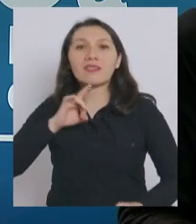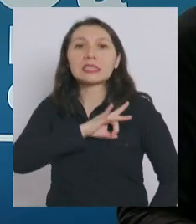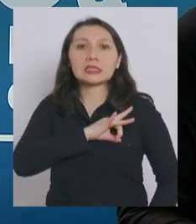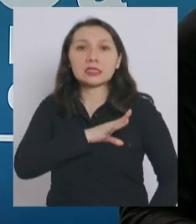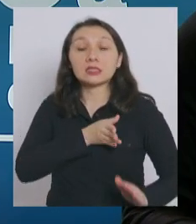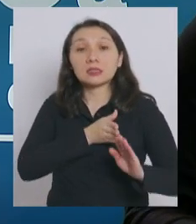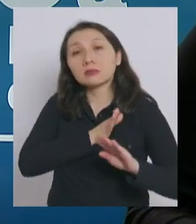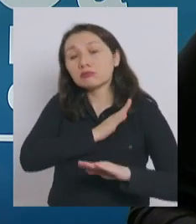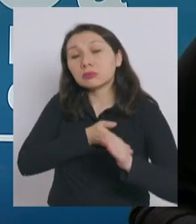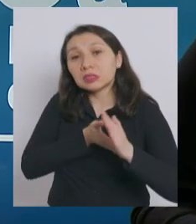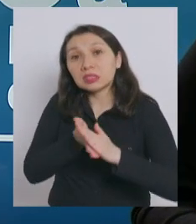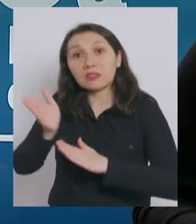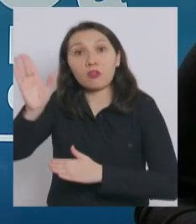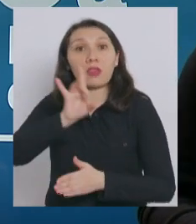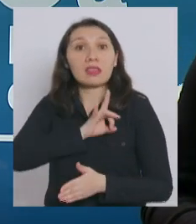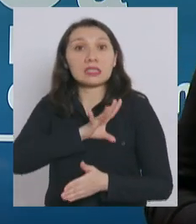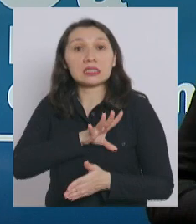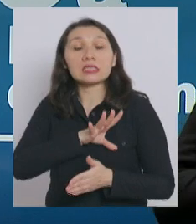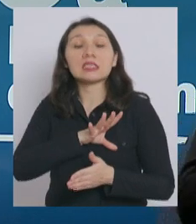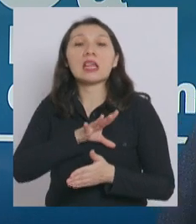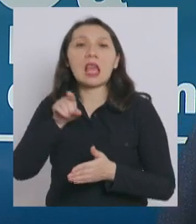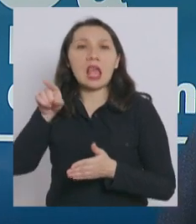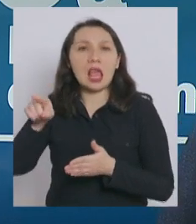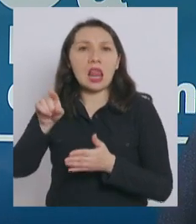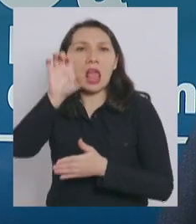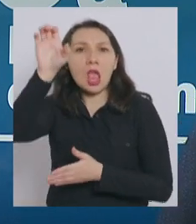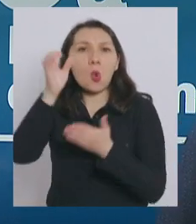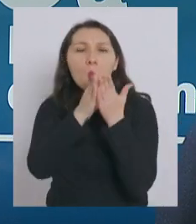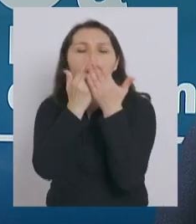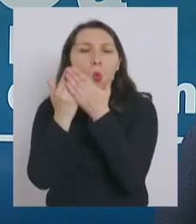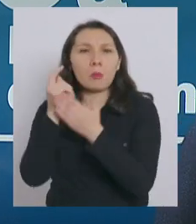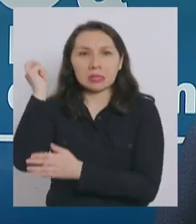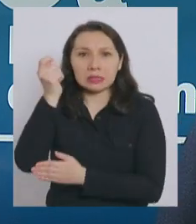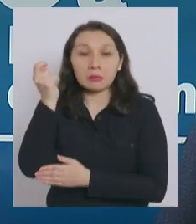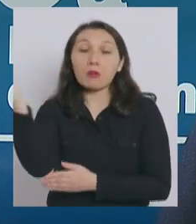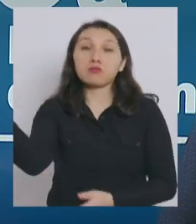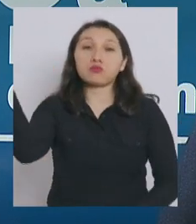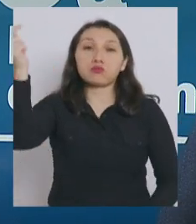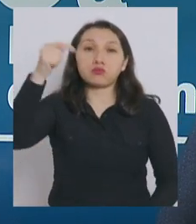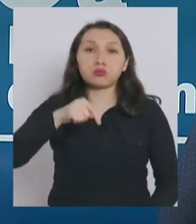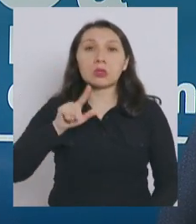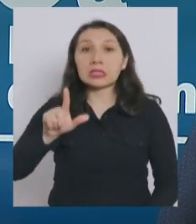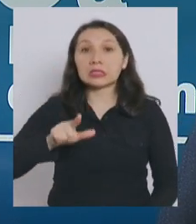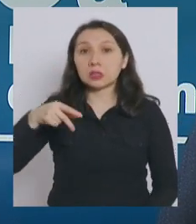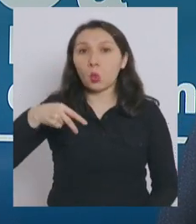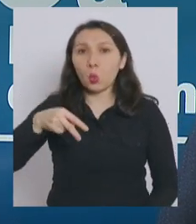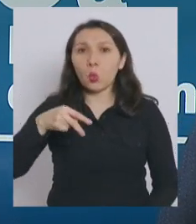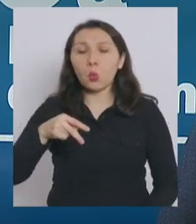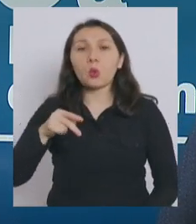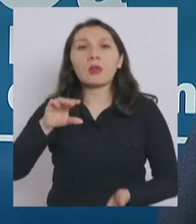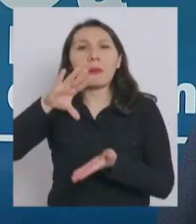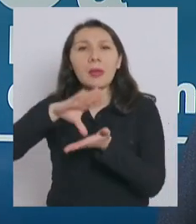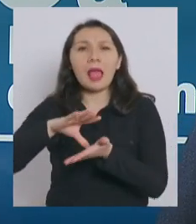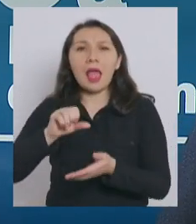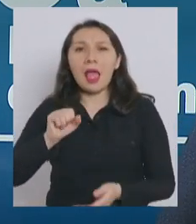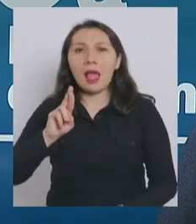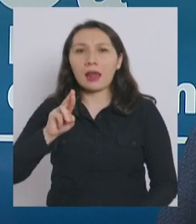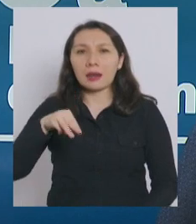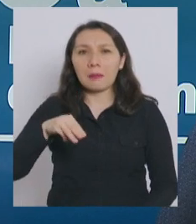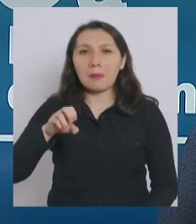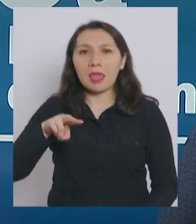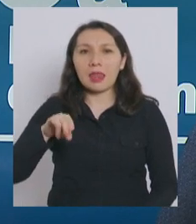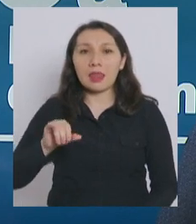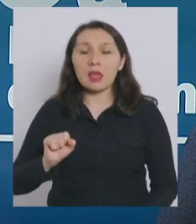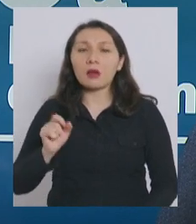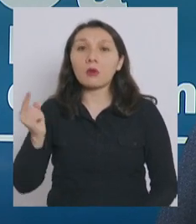salido en septiembre del país para estudiar en europa regresó el 17 de junio proveniente de armenia en donde se le hizo